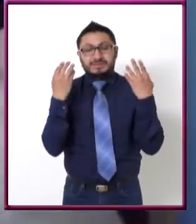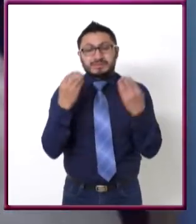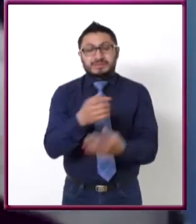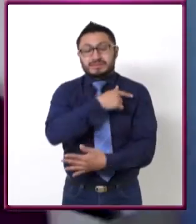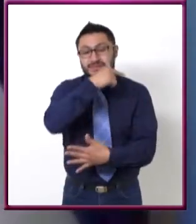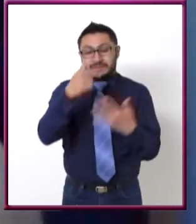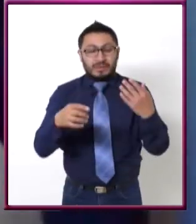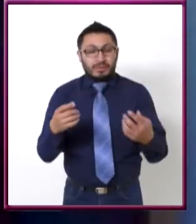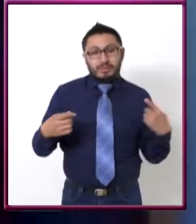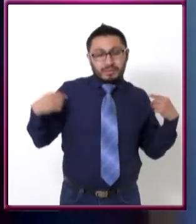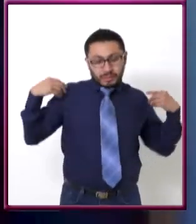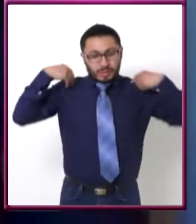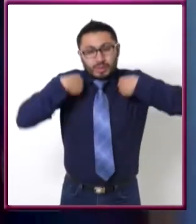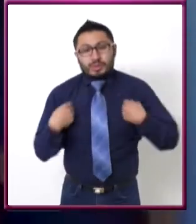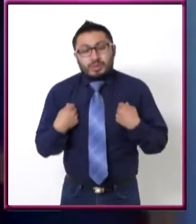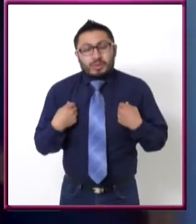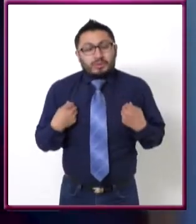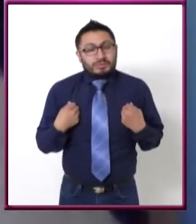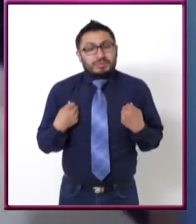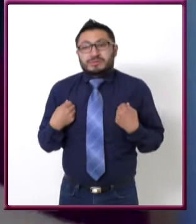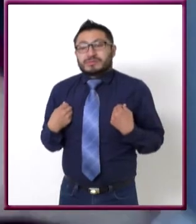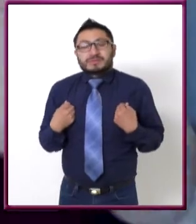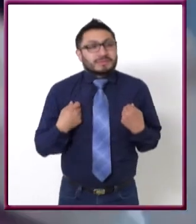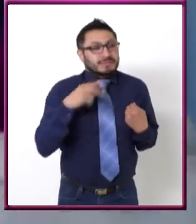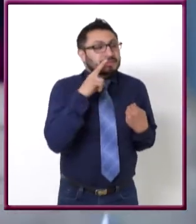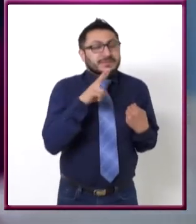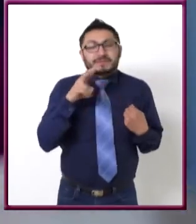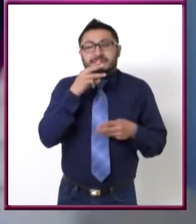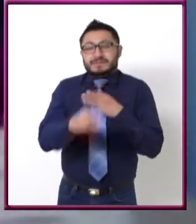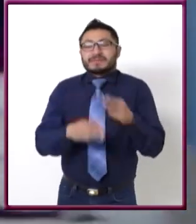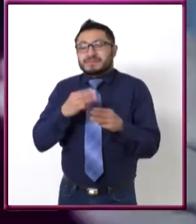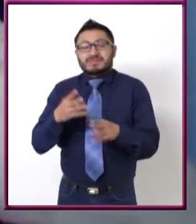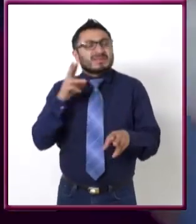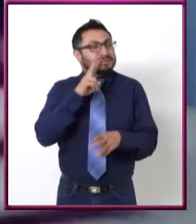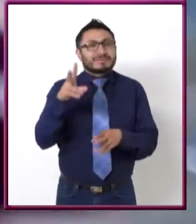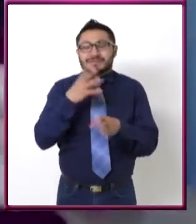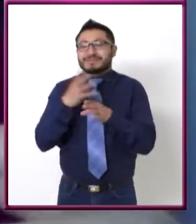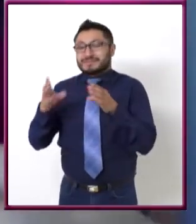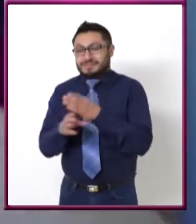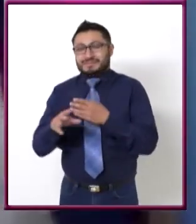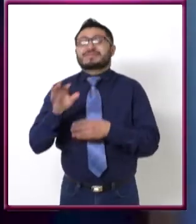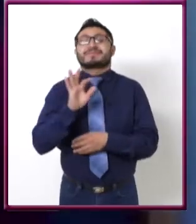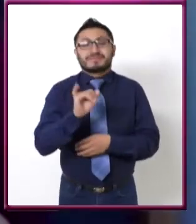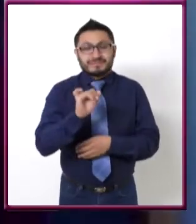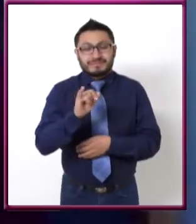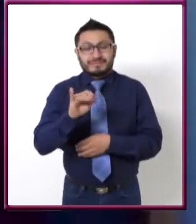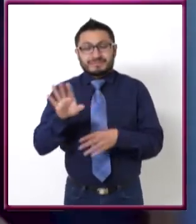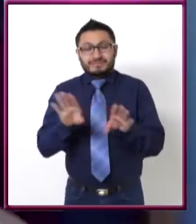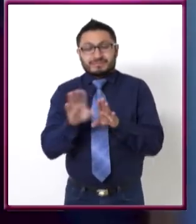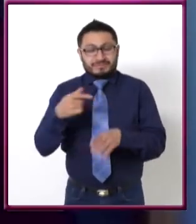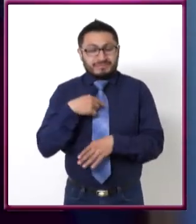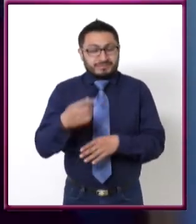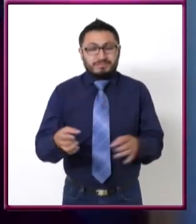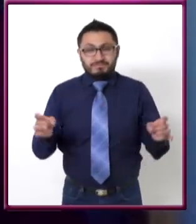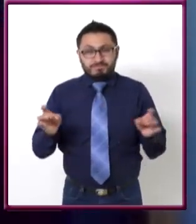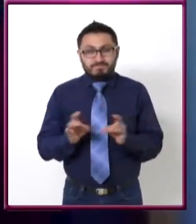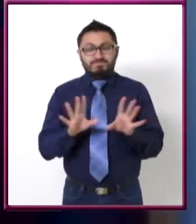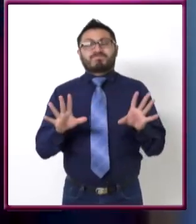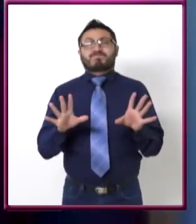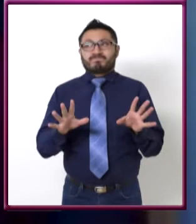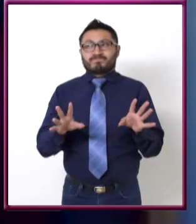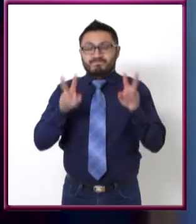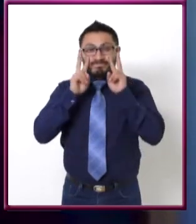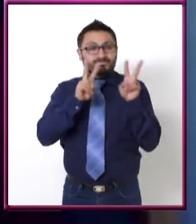una carga y con una mochila, me enfrento al mundo y veo cosas que también me hacen